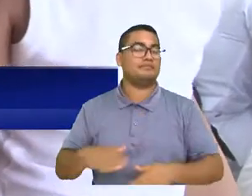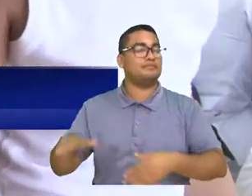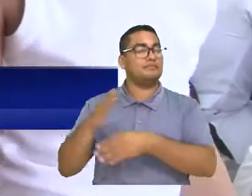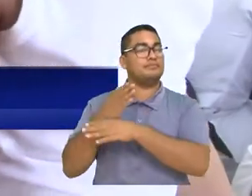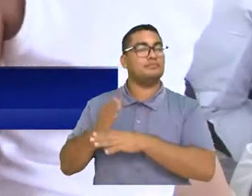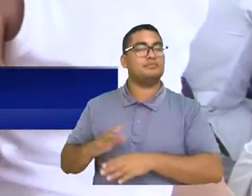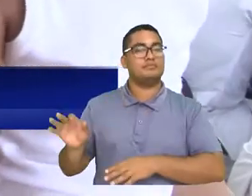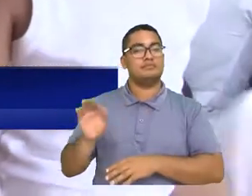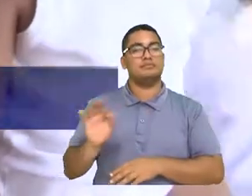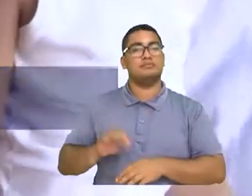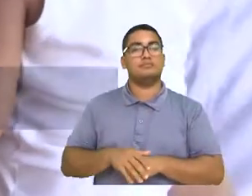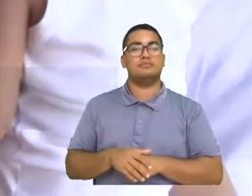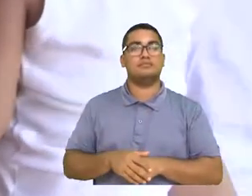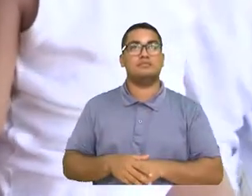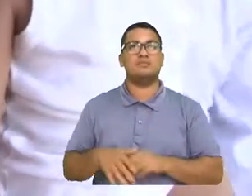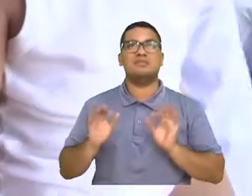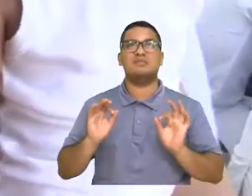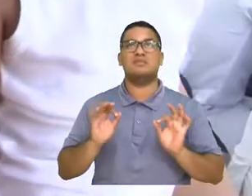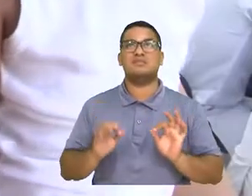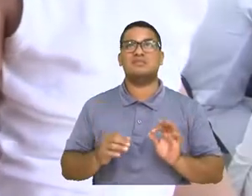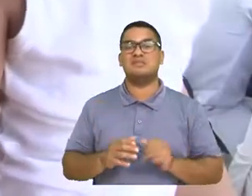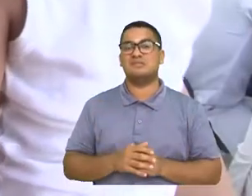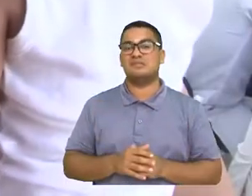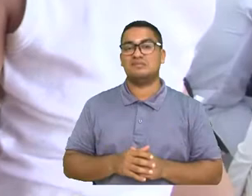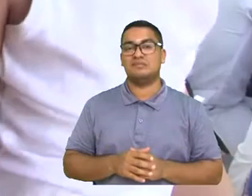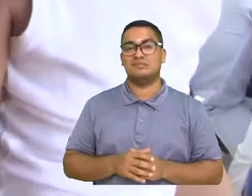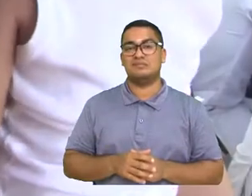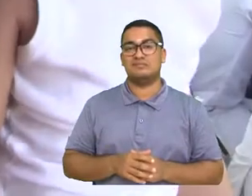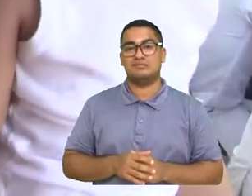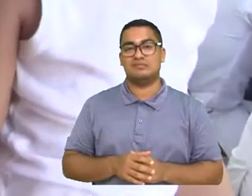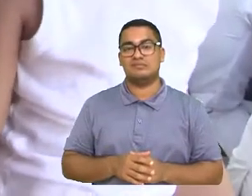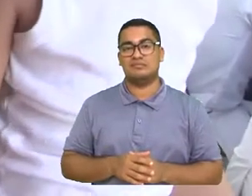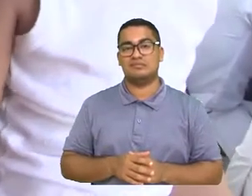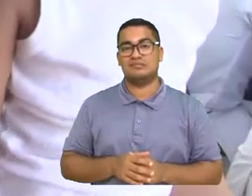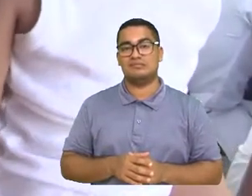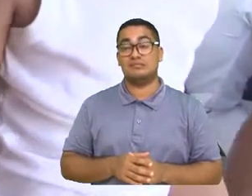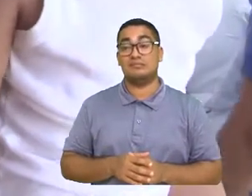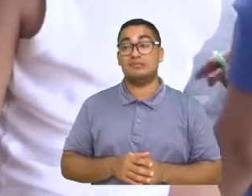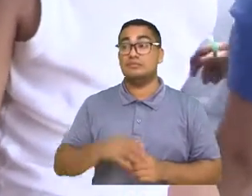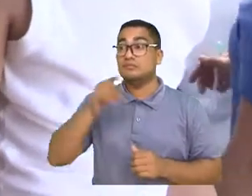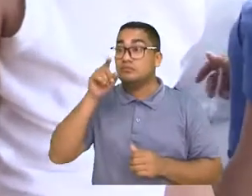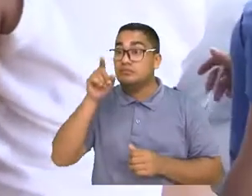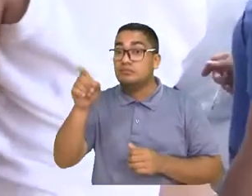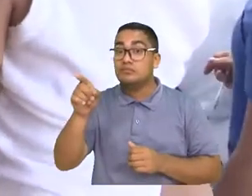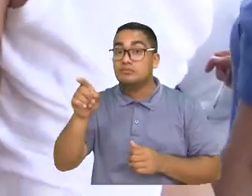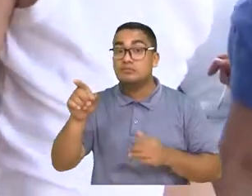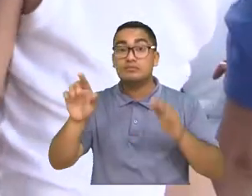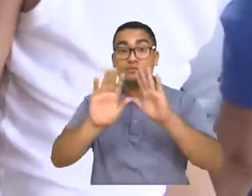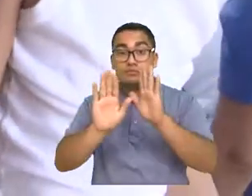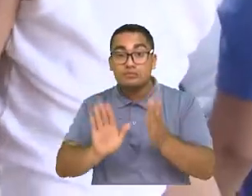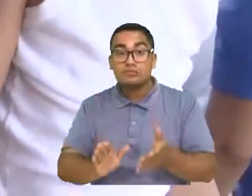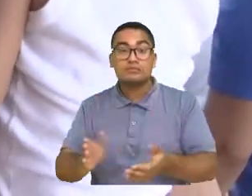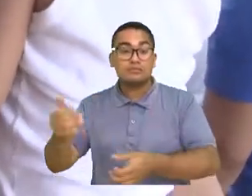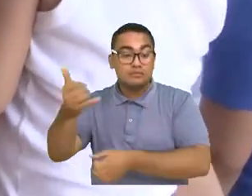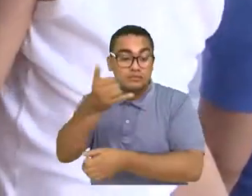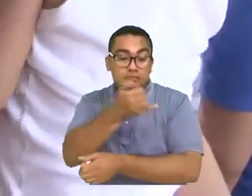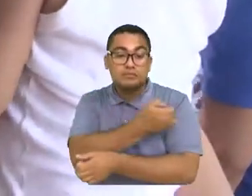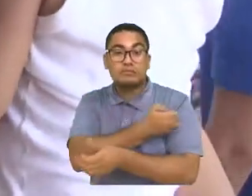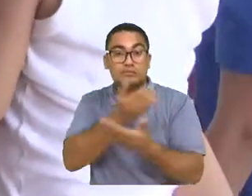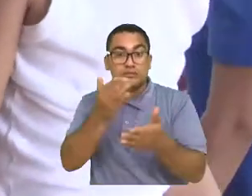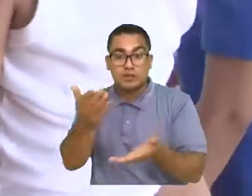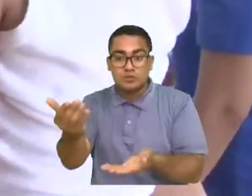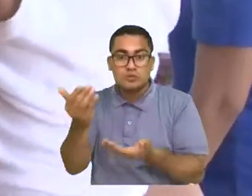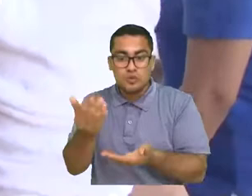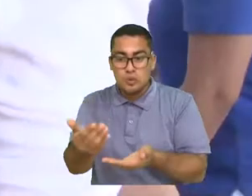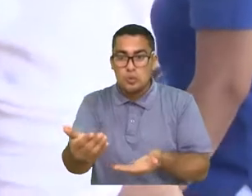Sí, claro, sí. ¿Vos le has seguido entonces su esquema de vacunación? Sí, correcto. Desde que ella